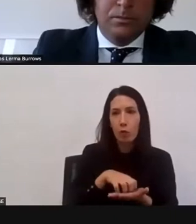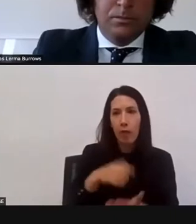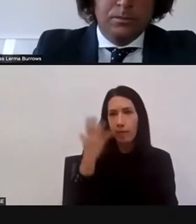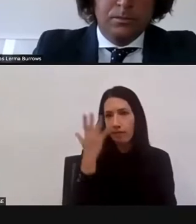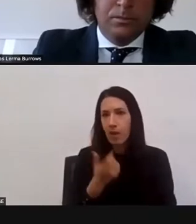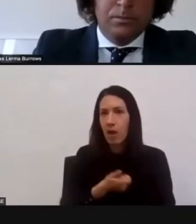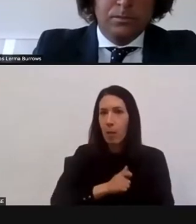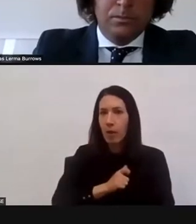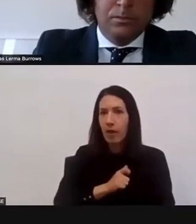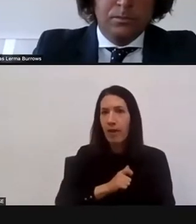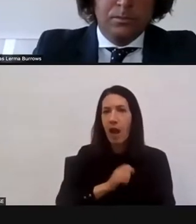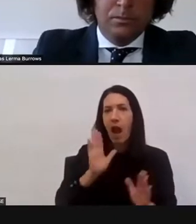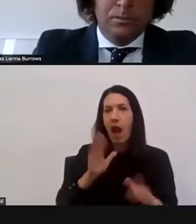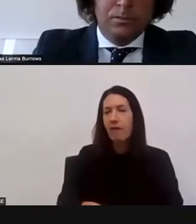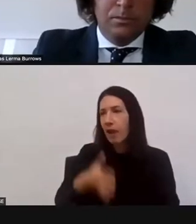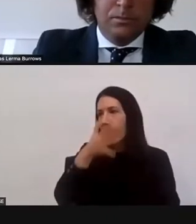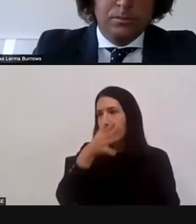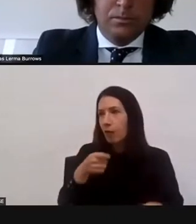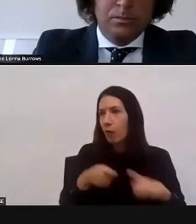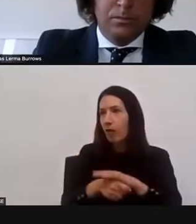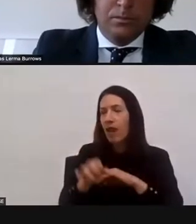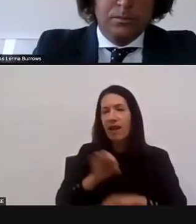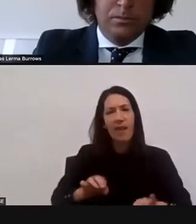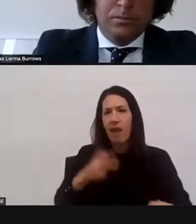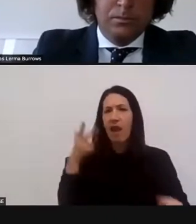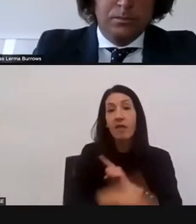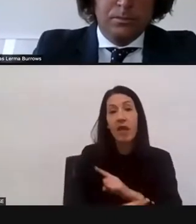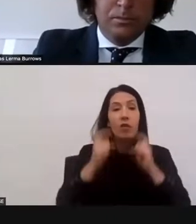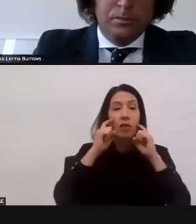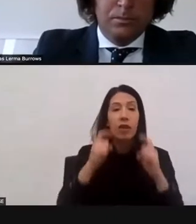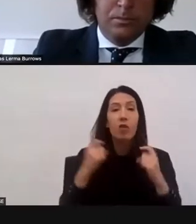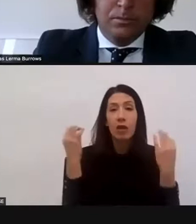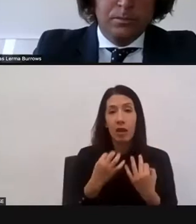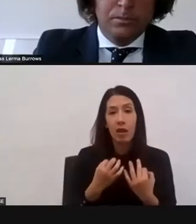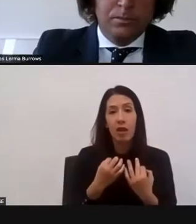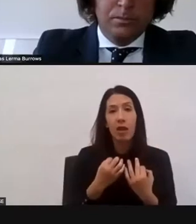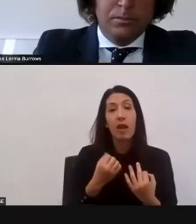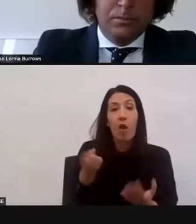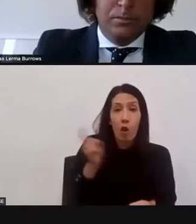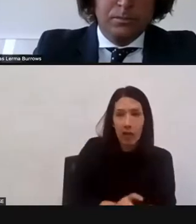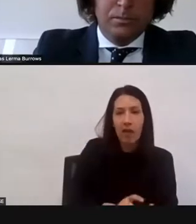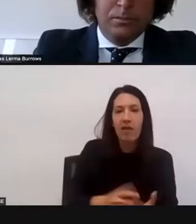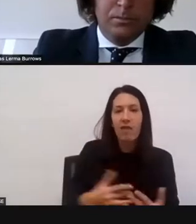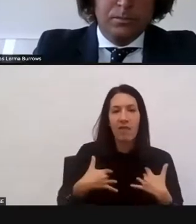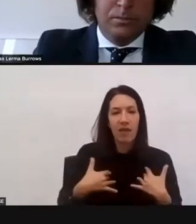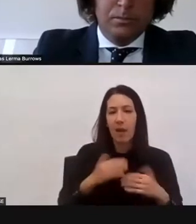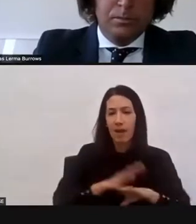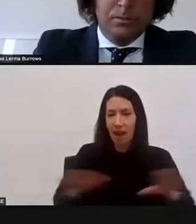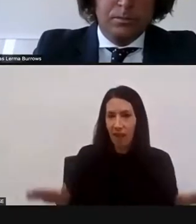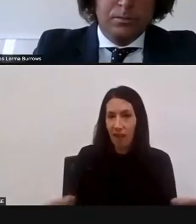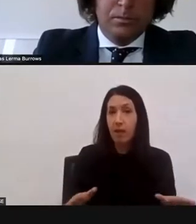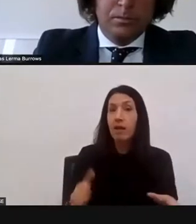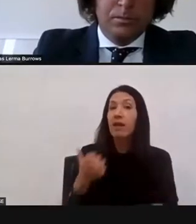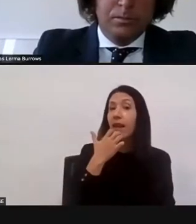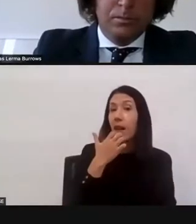después policías, jueces o fiscales, evitando así en la medida de lo posible una nueva victimización. Sirva como ejemplo, y